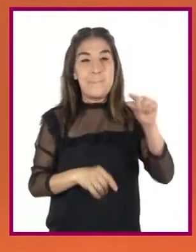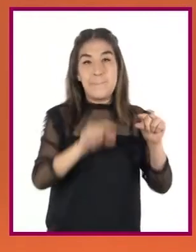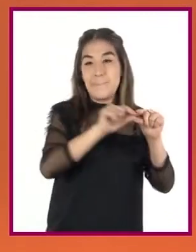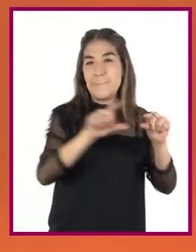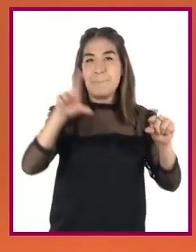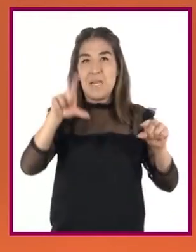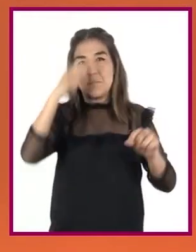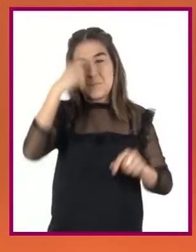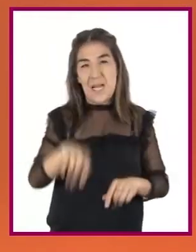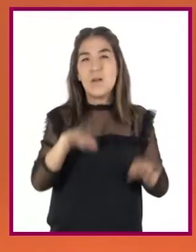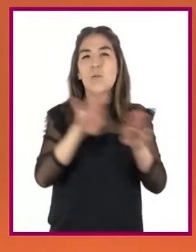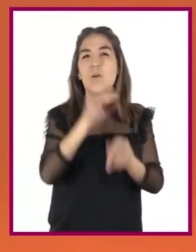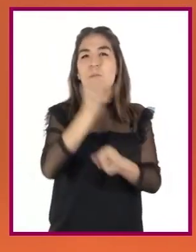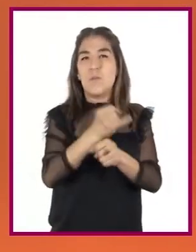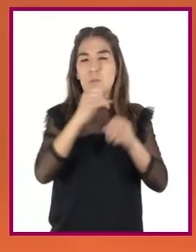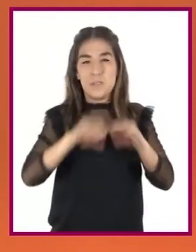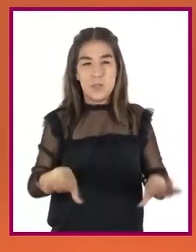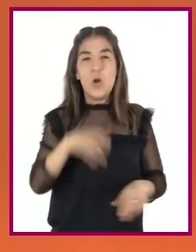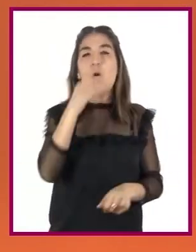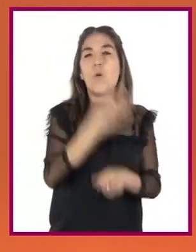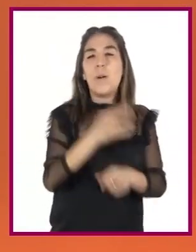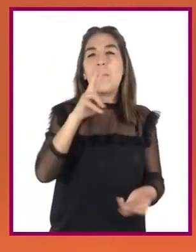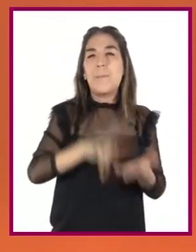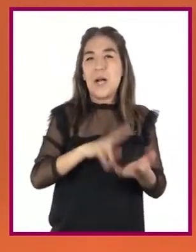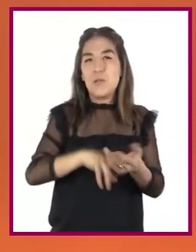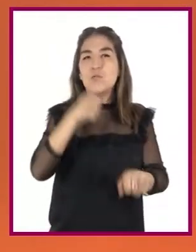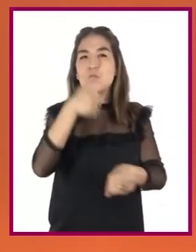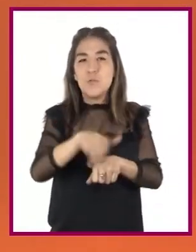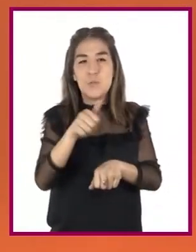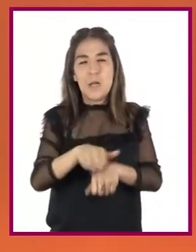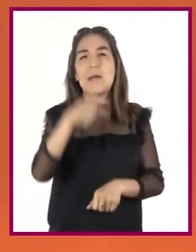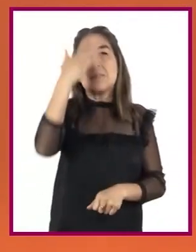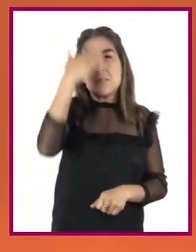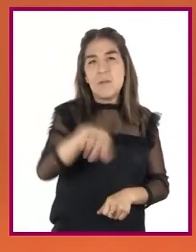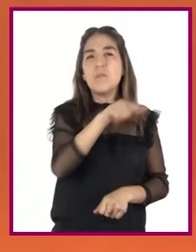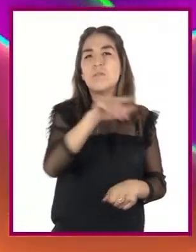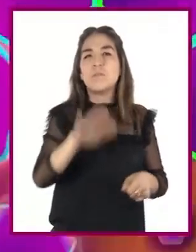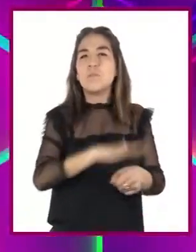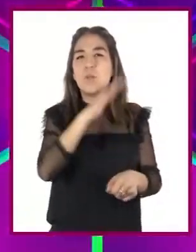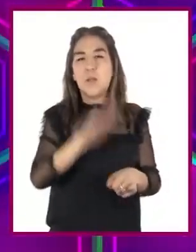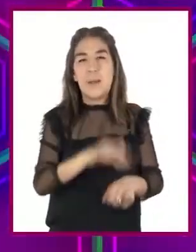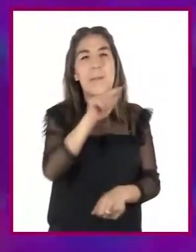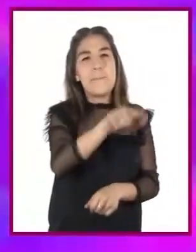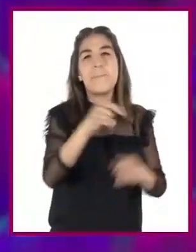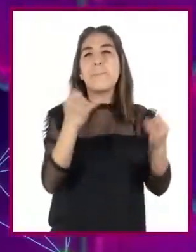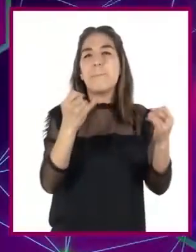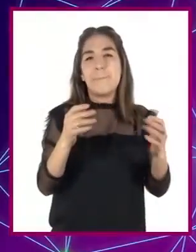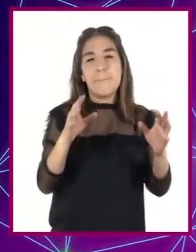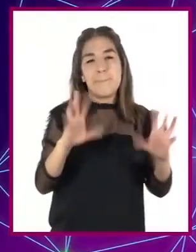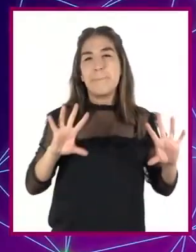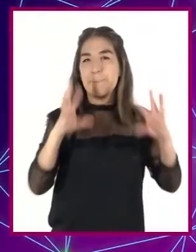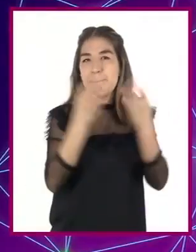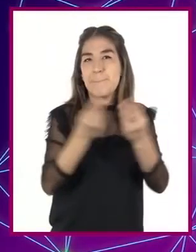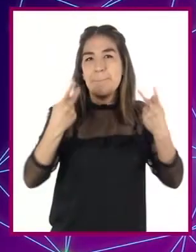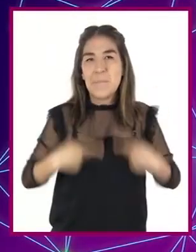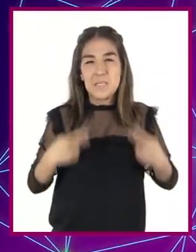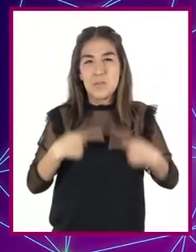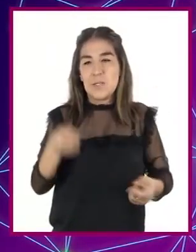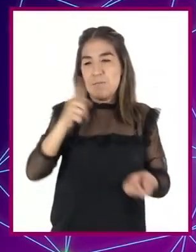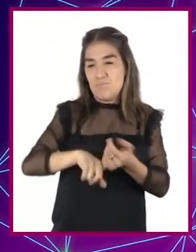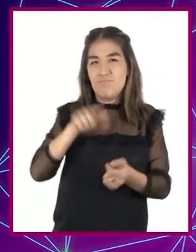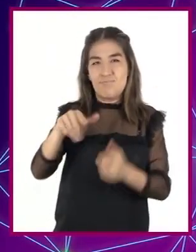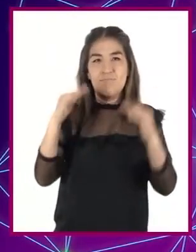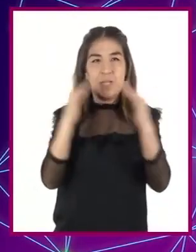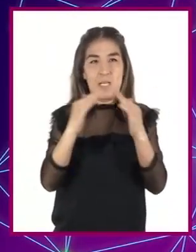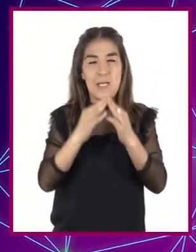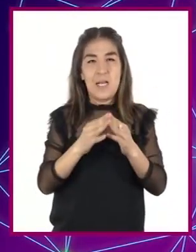información. Solo vamos a utilizar los valores numéricos, sabiendo que corresponden al promedio de habitantes por vivienda. Entonces,